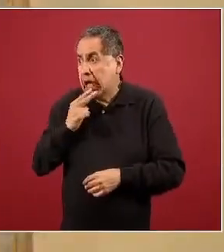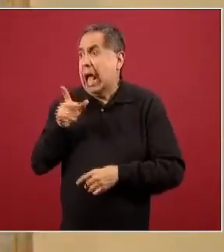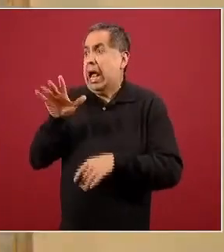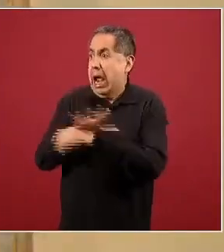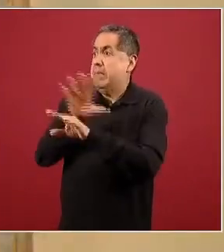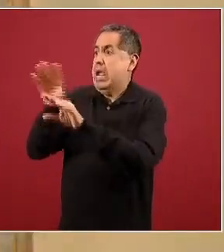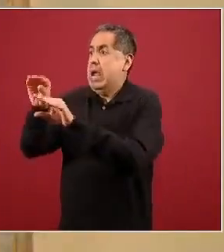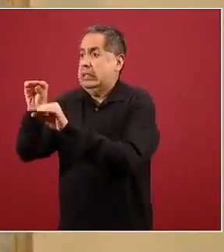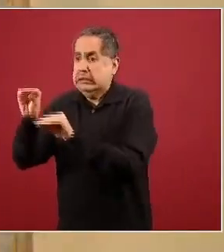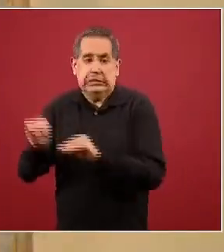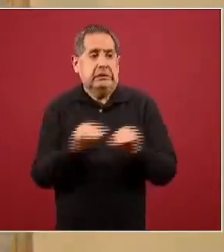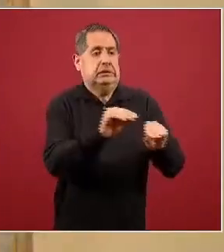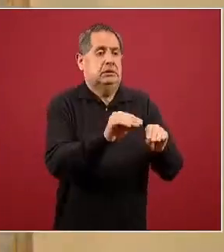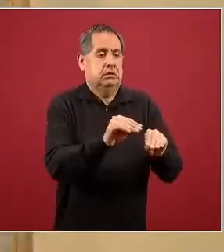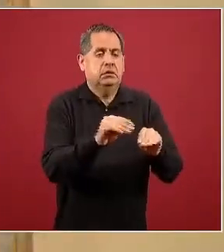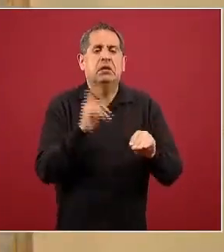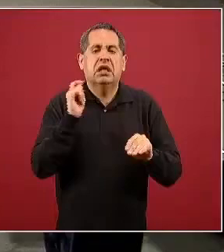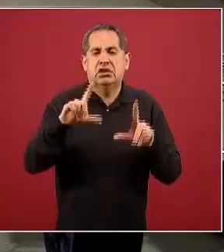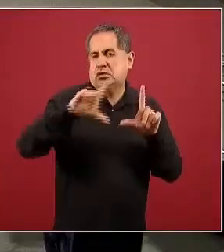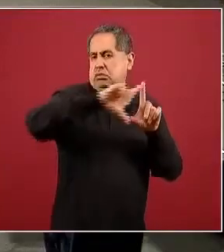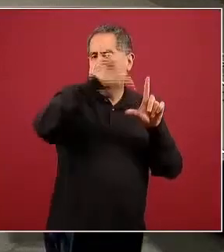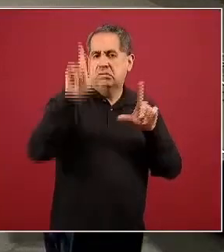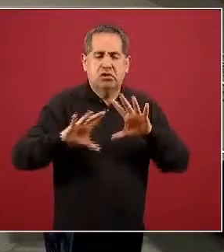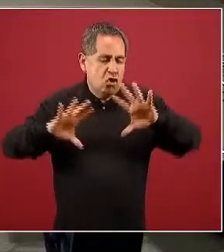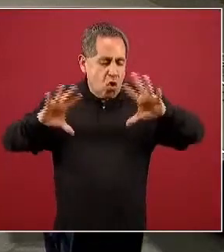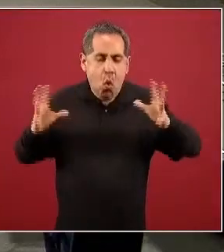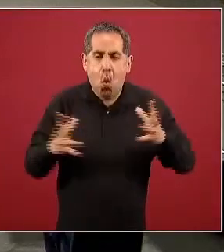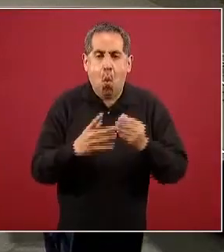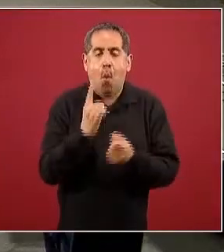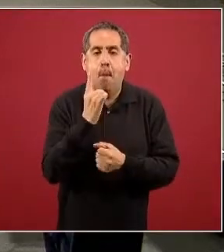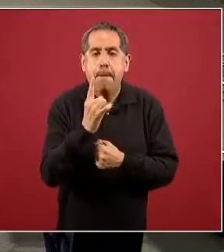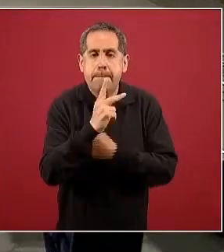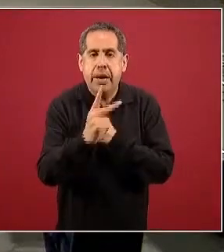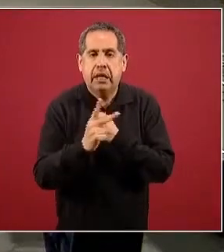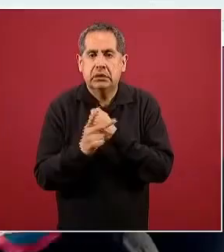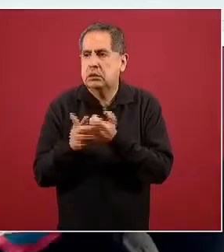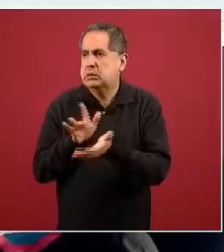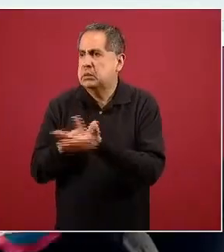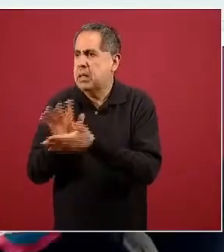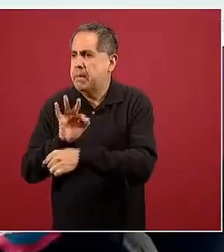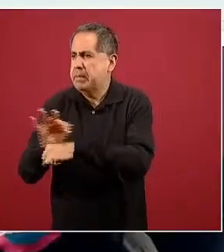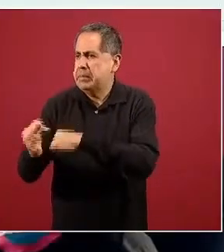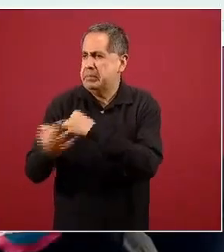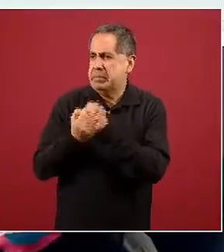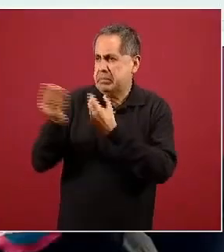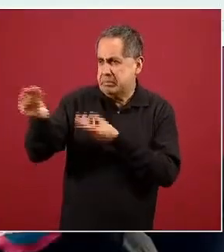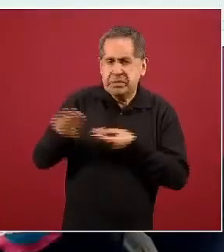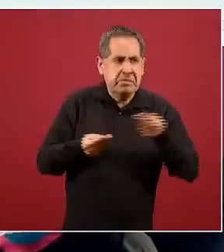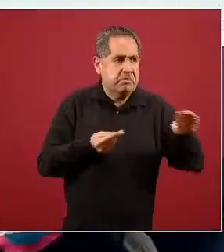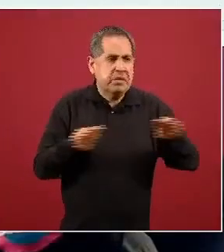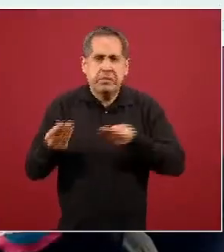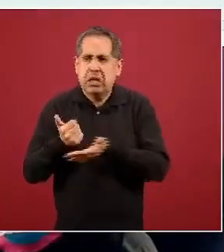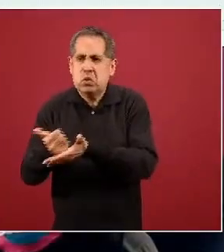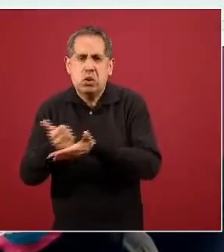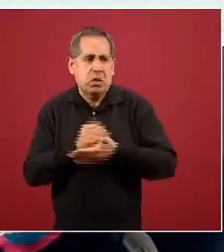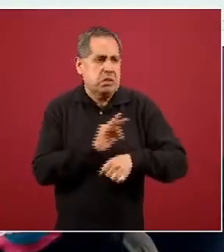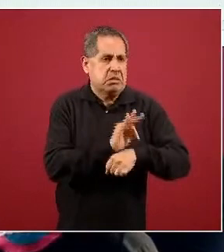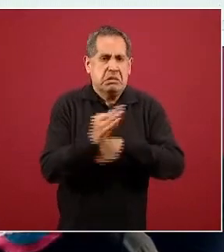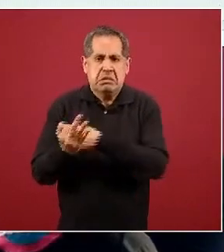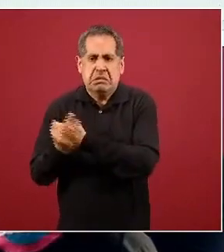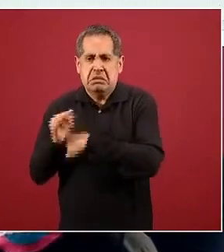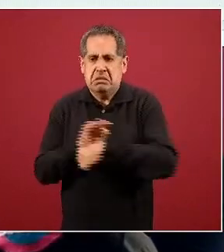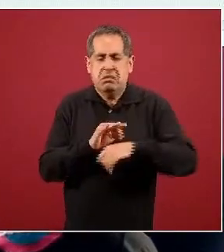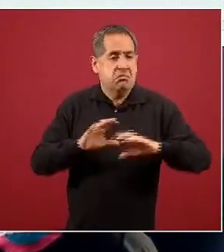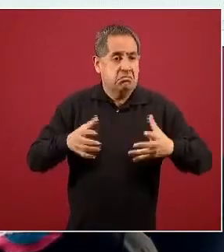porque somos un solo país, somos un solo sistema nacional de salud y debemos de estar todos pendientes de todos, porque como dice